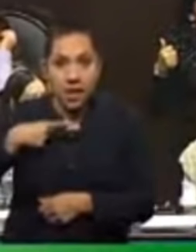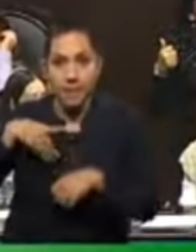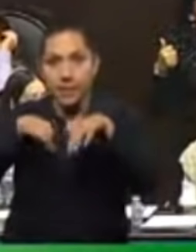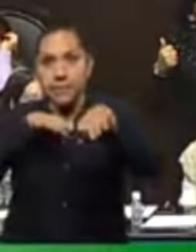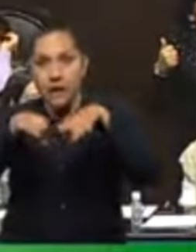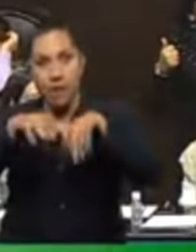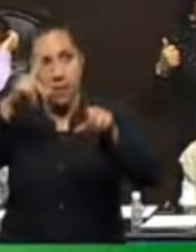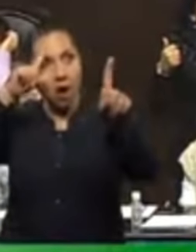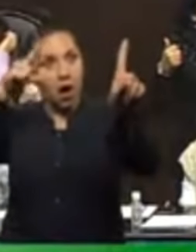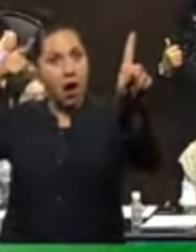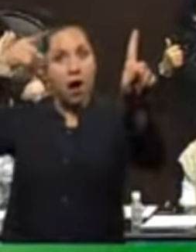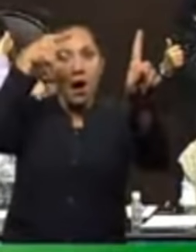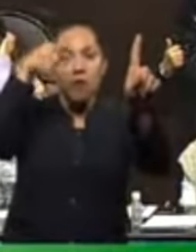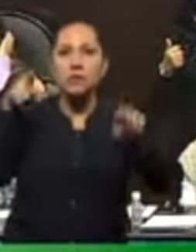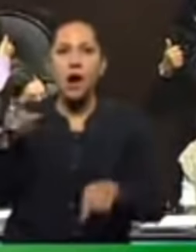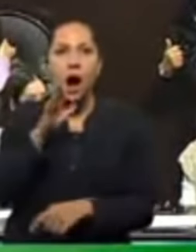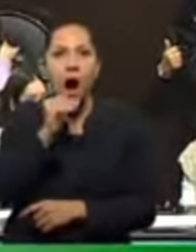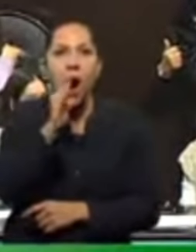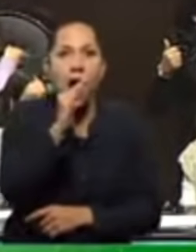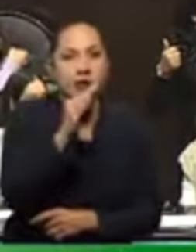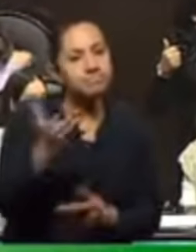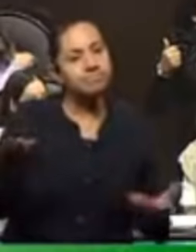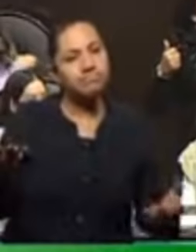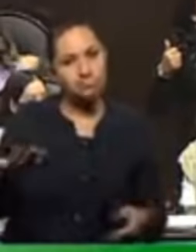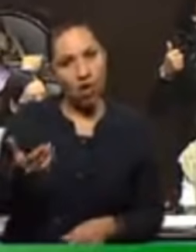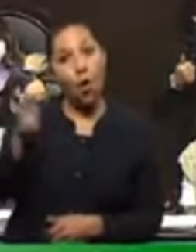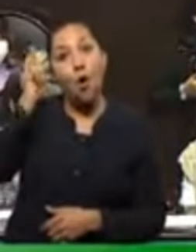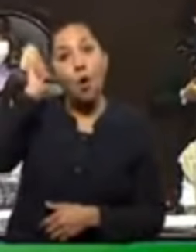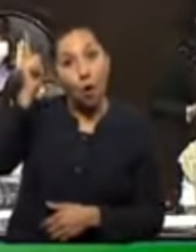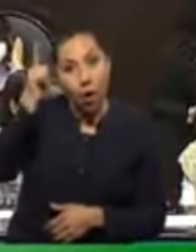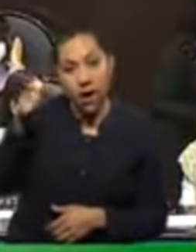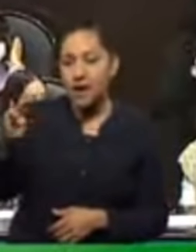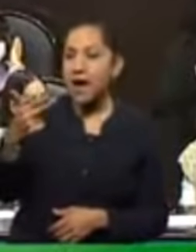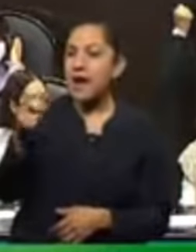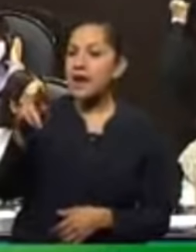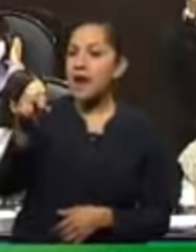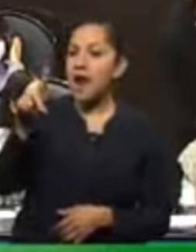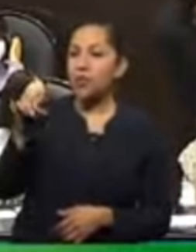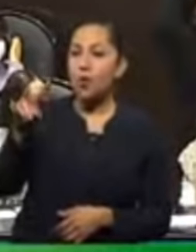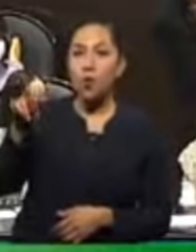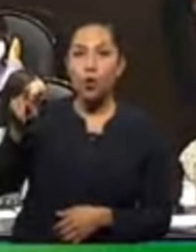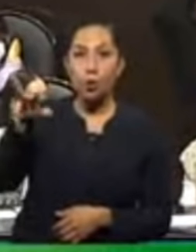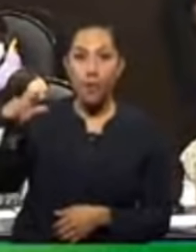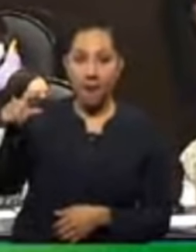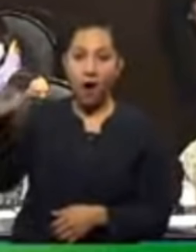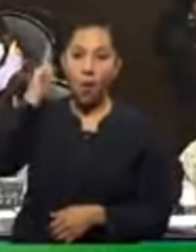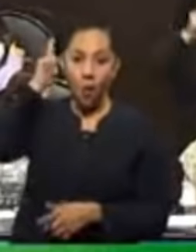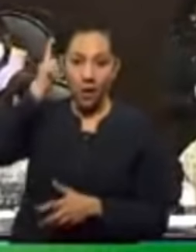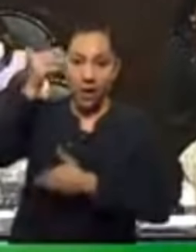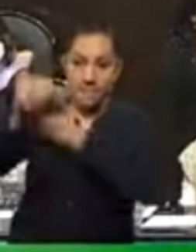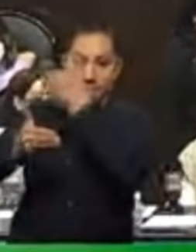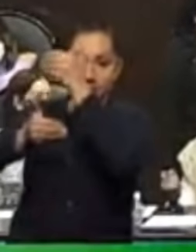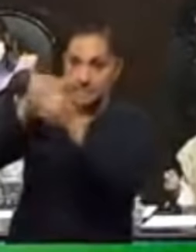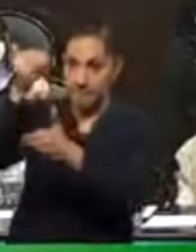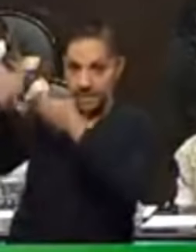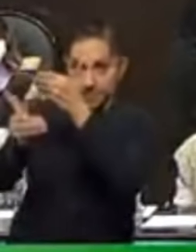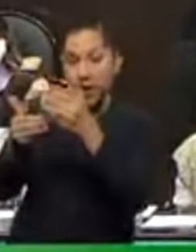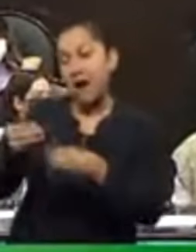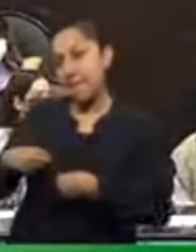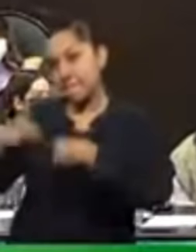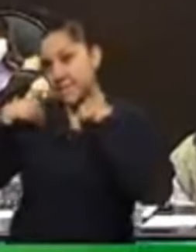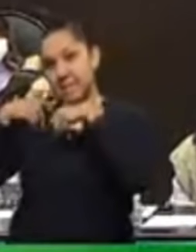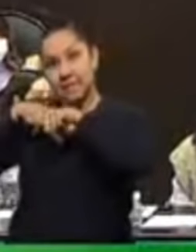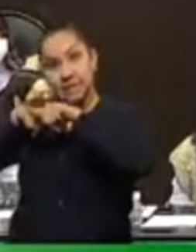muy duro. Larga vida, Arnaldo Córdoba. Muchas gracias por su Concluya. Atención, compañeros y compañeras.